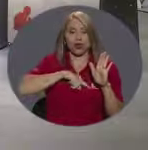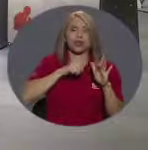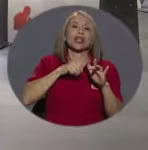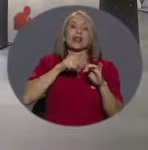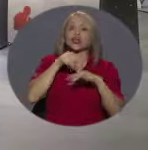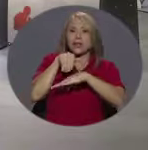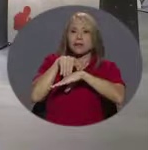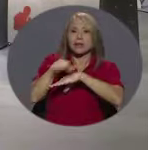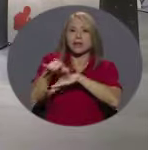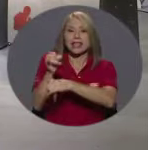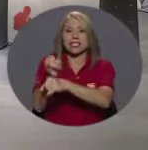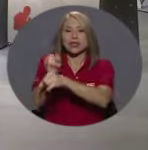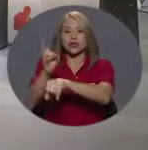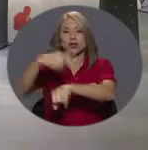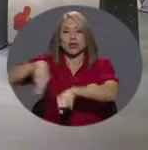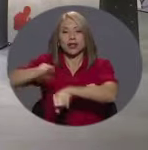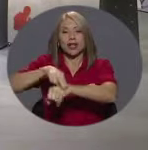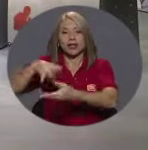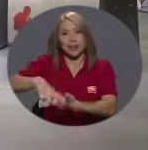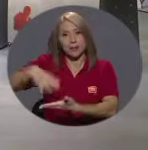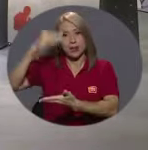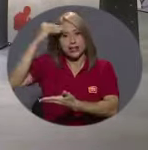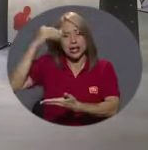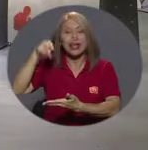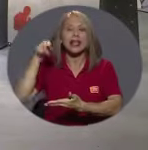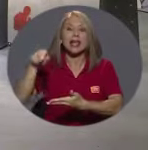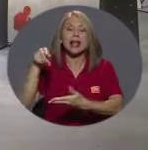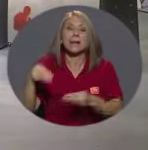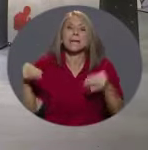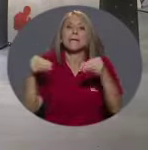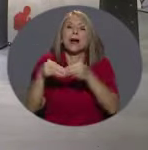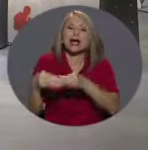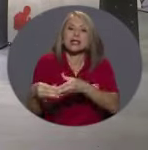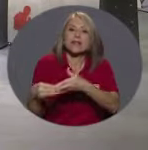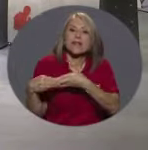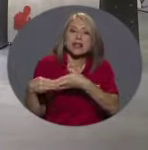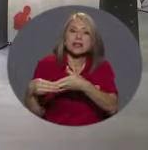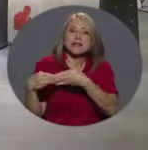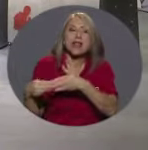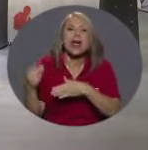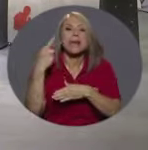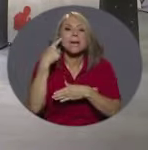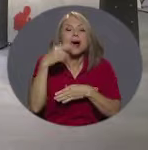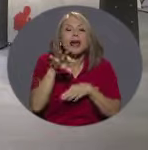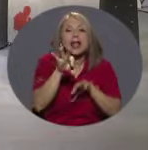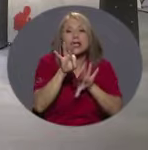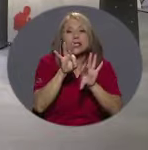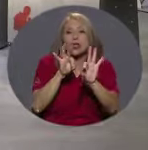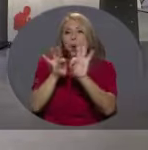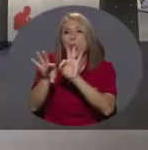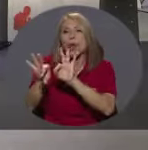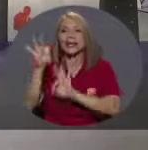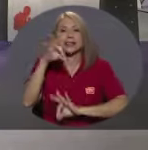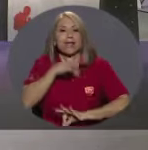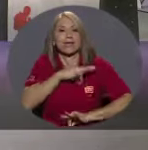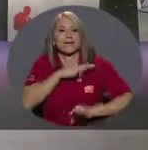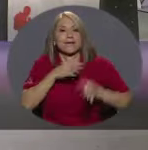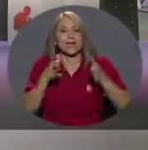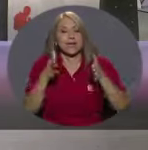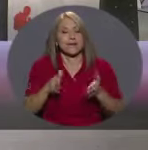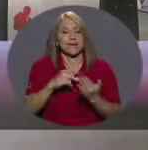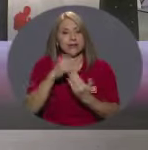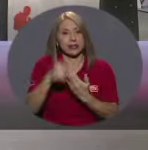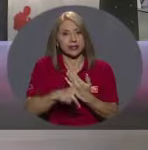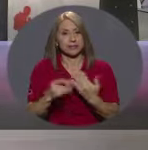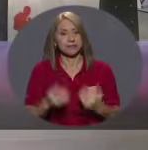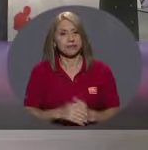Nacional de Aprendizaje, ¿verdad? Que tiene un poco más de flexibilidad en cuanto a la escogencia o selección del beneficiario